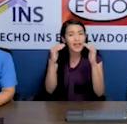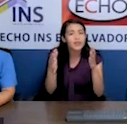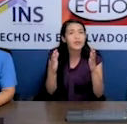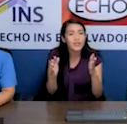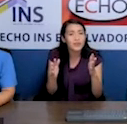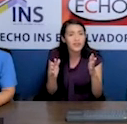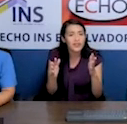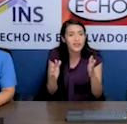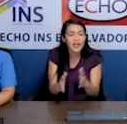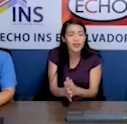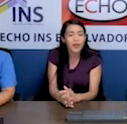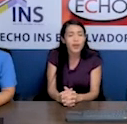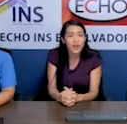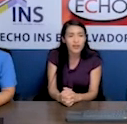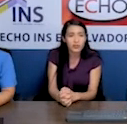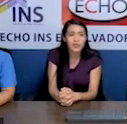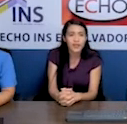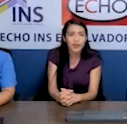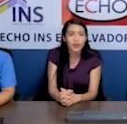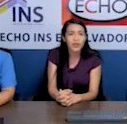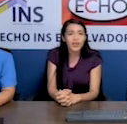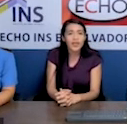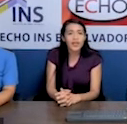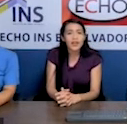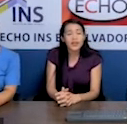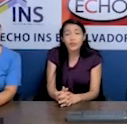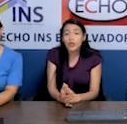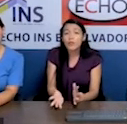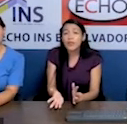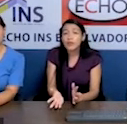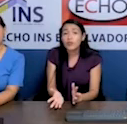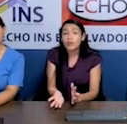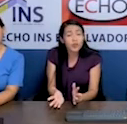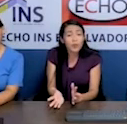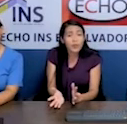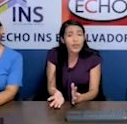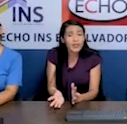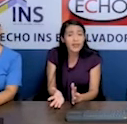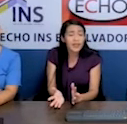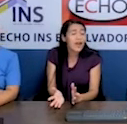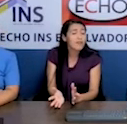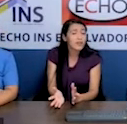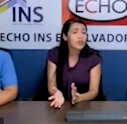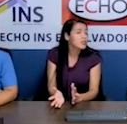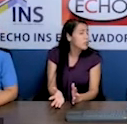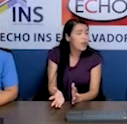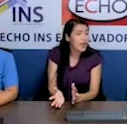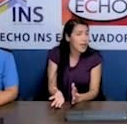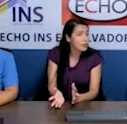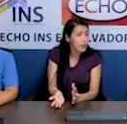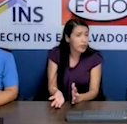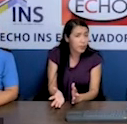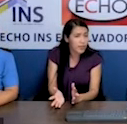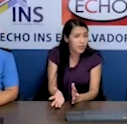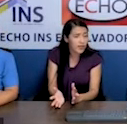dando el algoritmo necesario para su manejo. Es una complicación muy común en aquellas afecciones